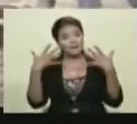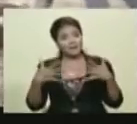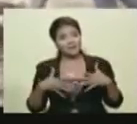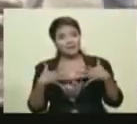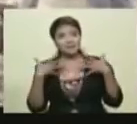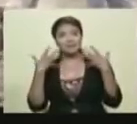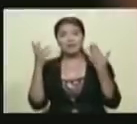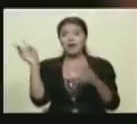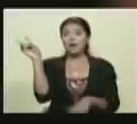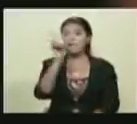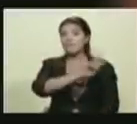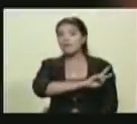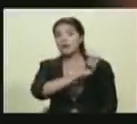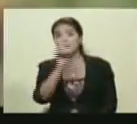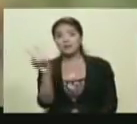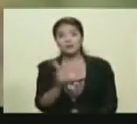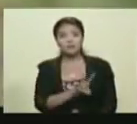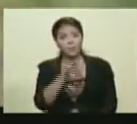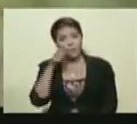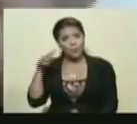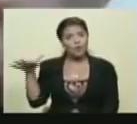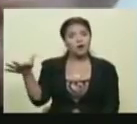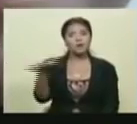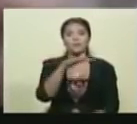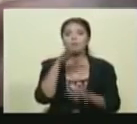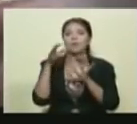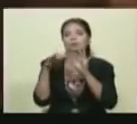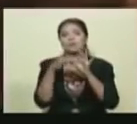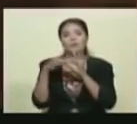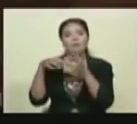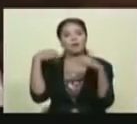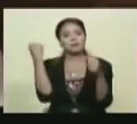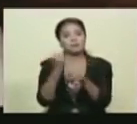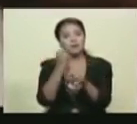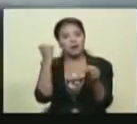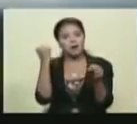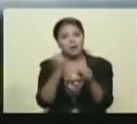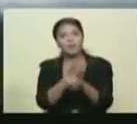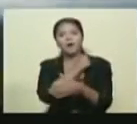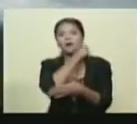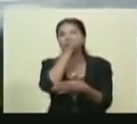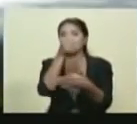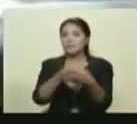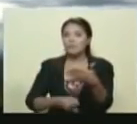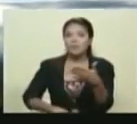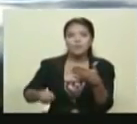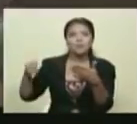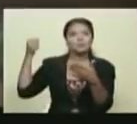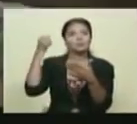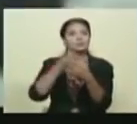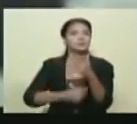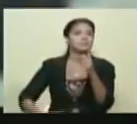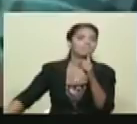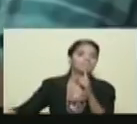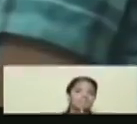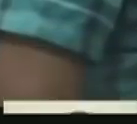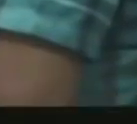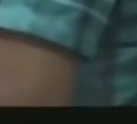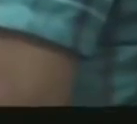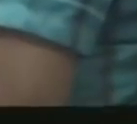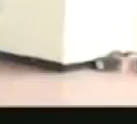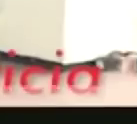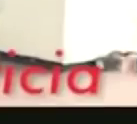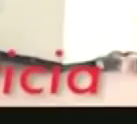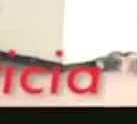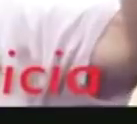somos Venezuela, pueblo soberano que trabaja y que lucha por la paz. La